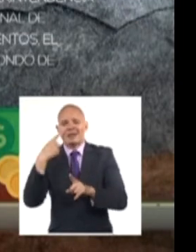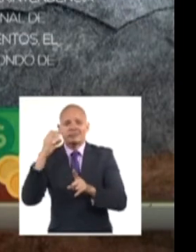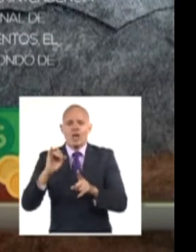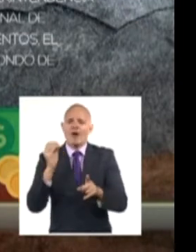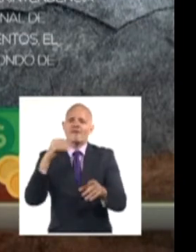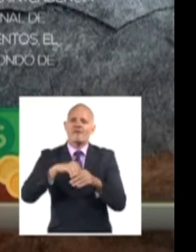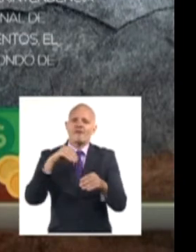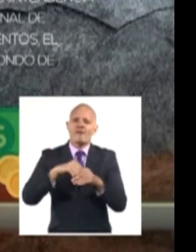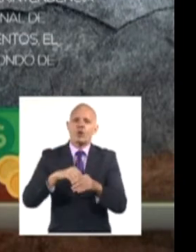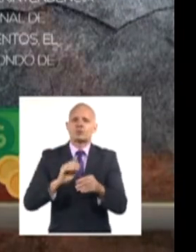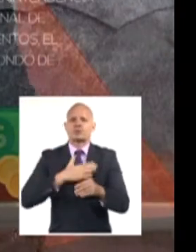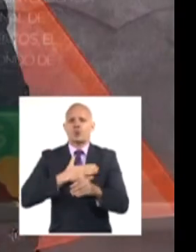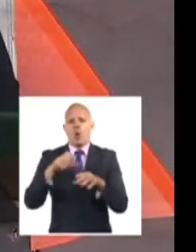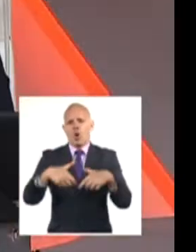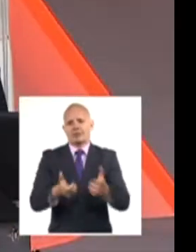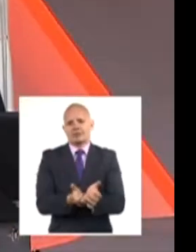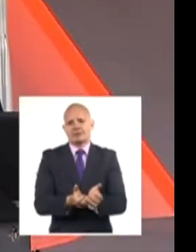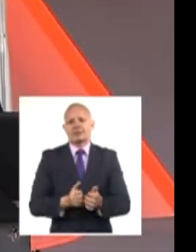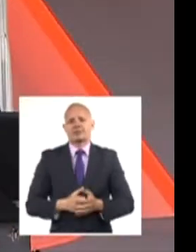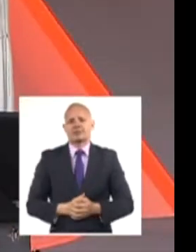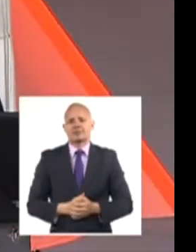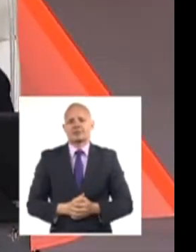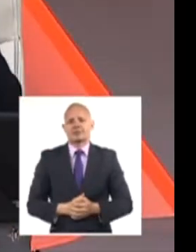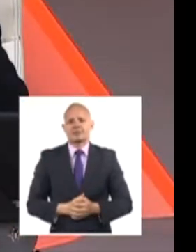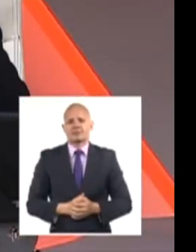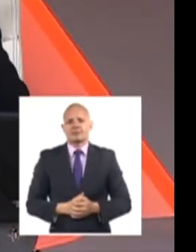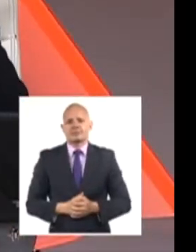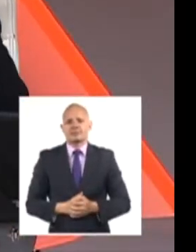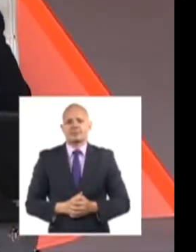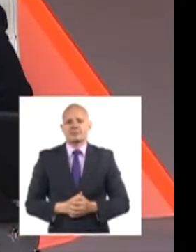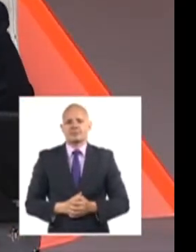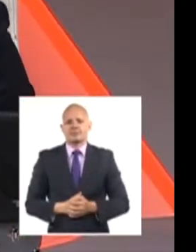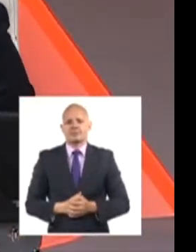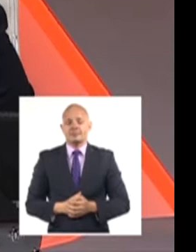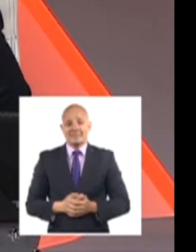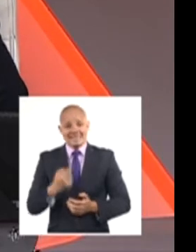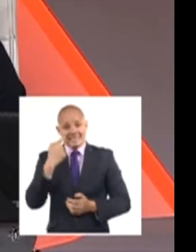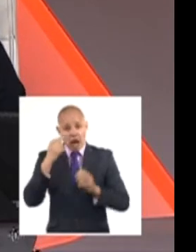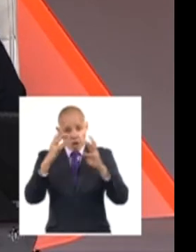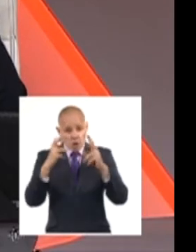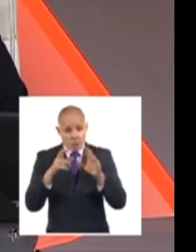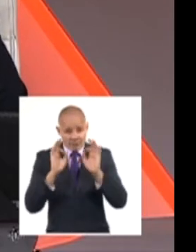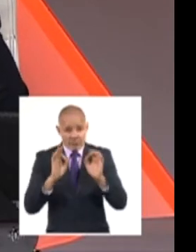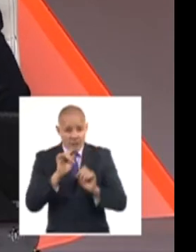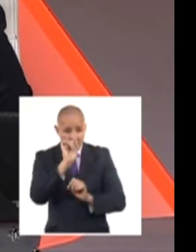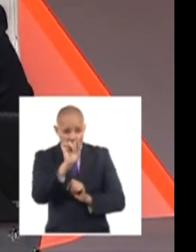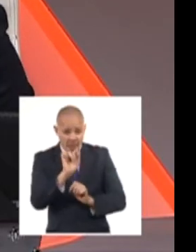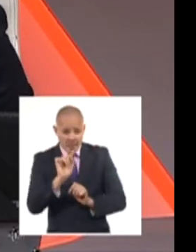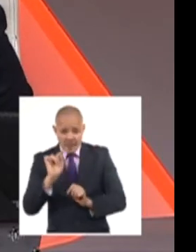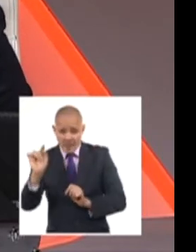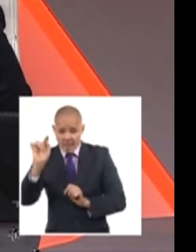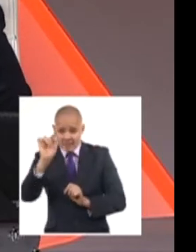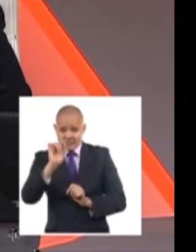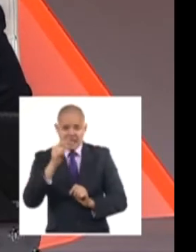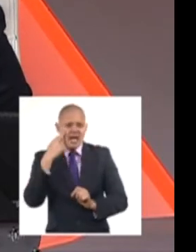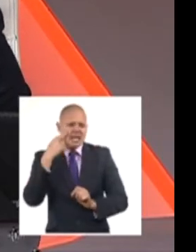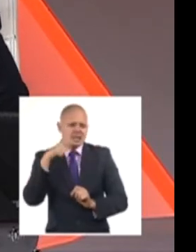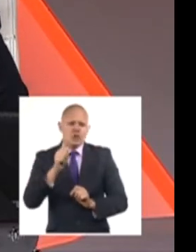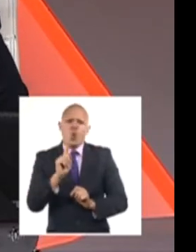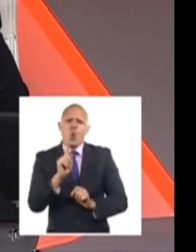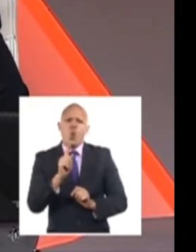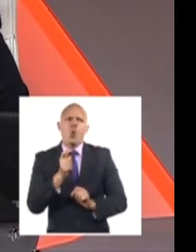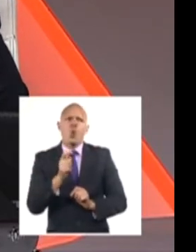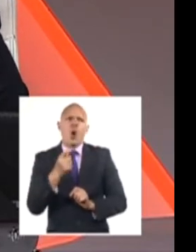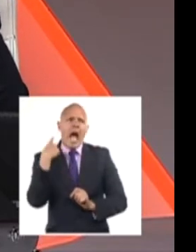del congreso bueno eran cifras estadísticas ya no muy recientes pero lo que